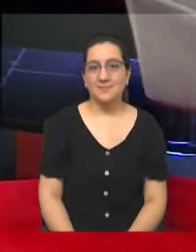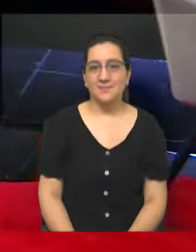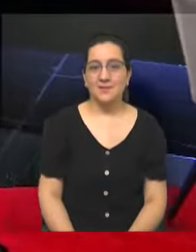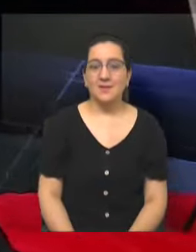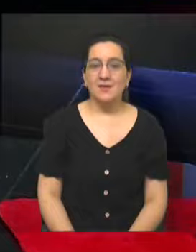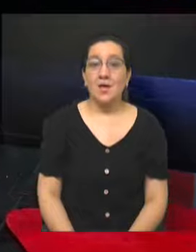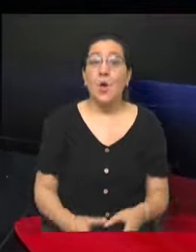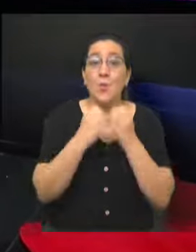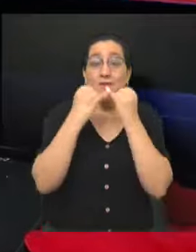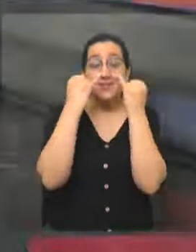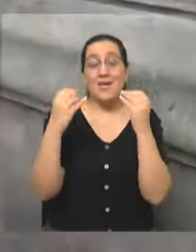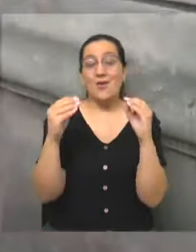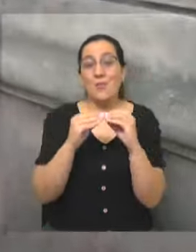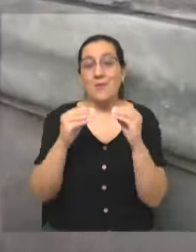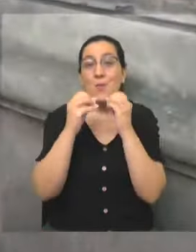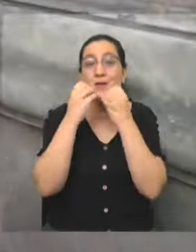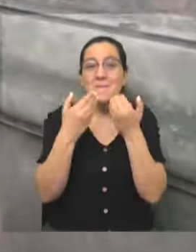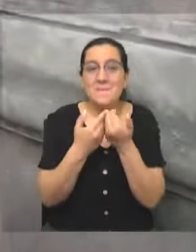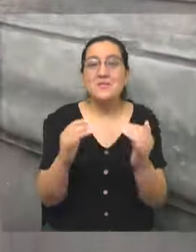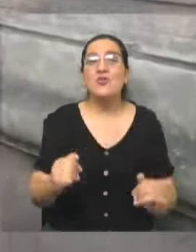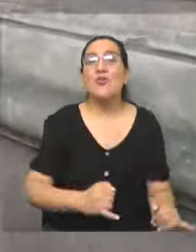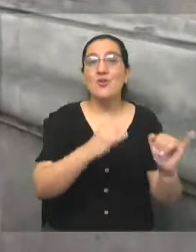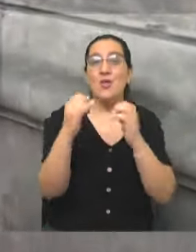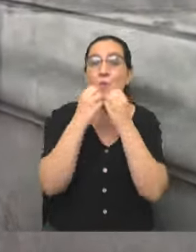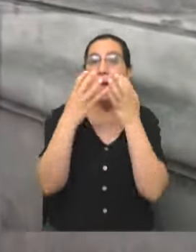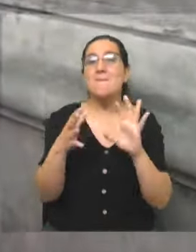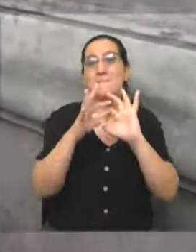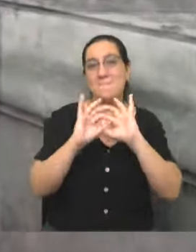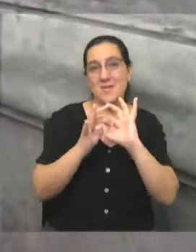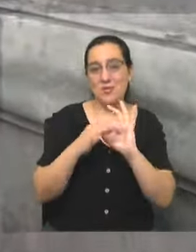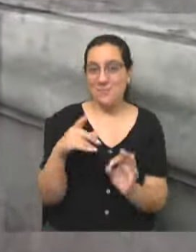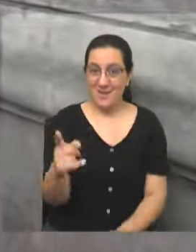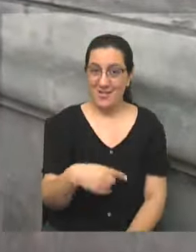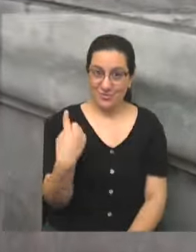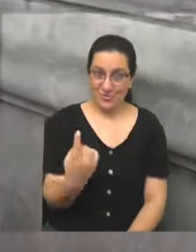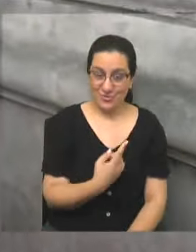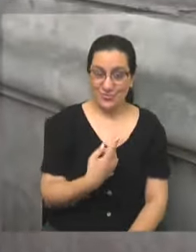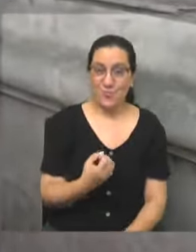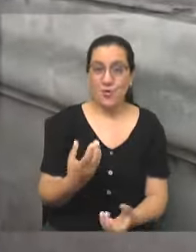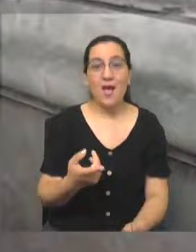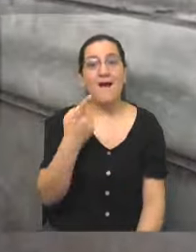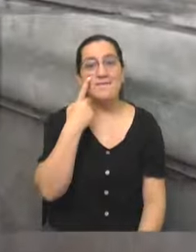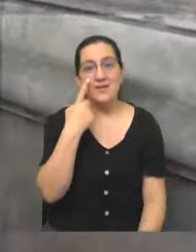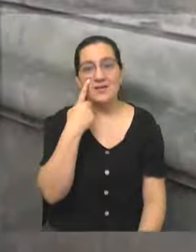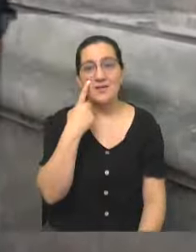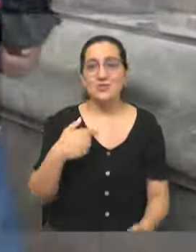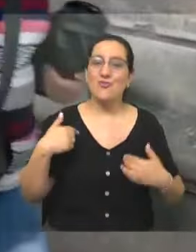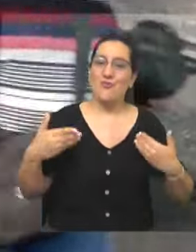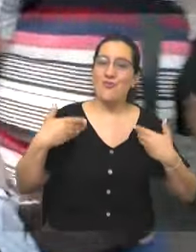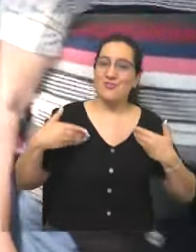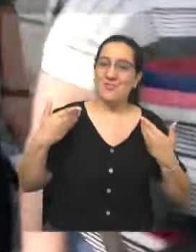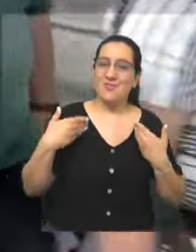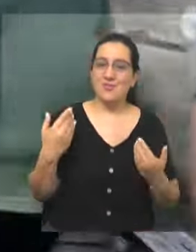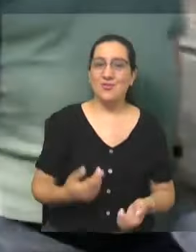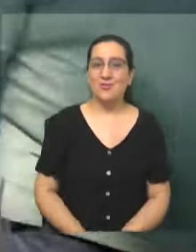Compañera, buen día, buen inicio de jornada. Buen miércoles para todos y todas. Marcelo, a ver... Loco de la vida una vez más de